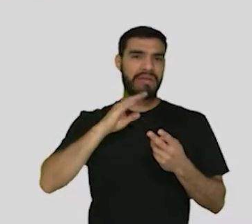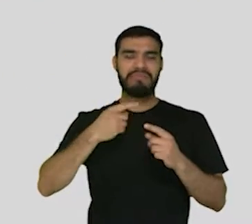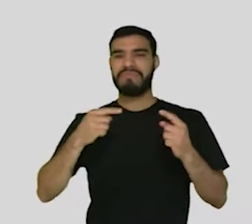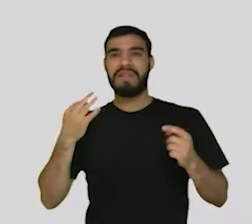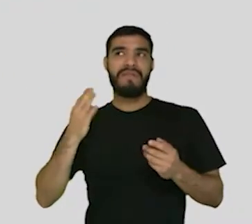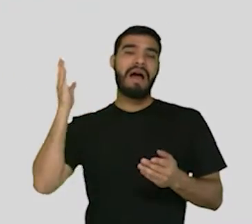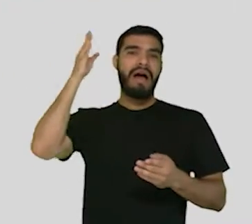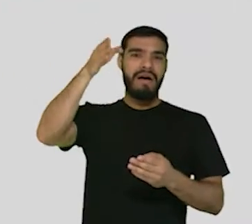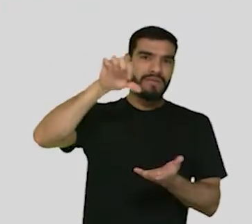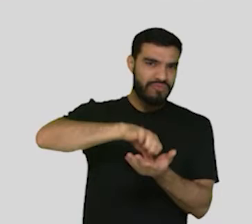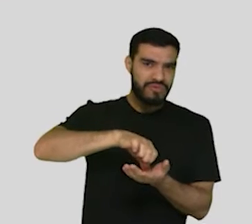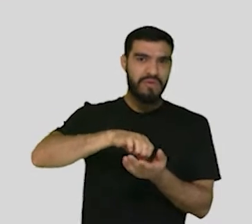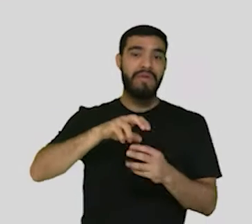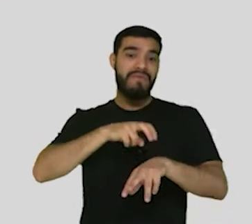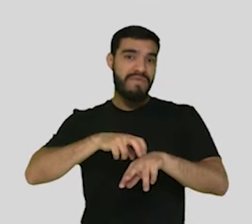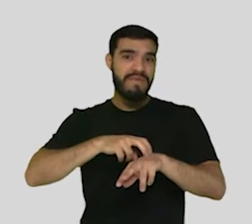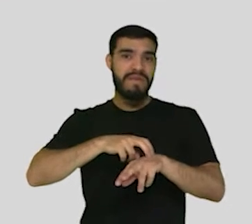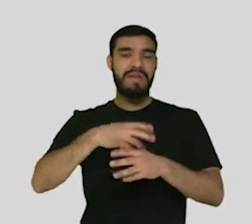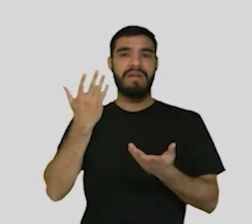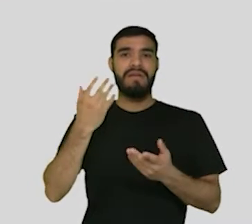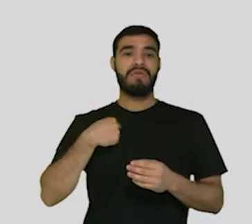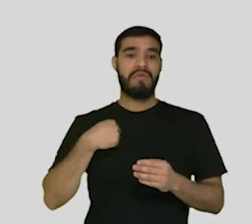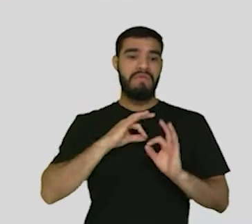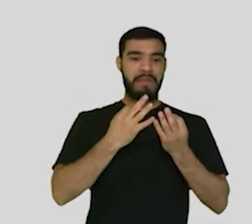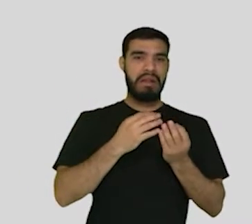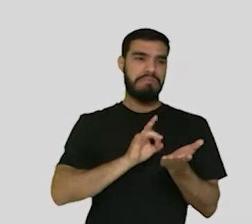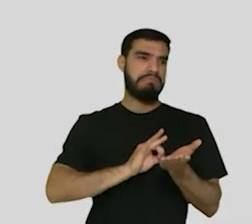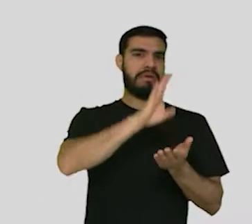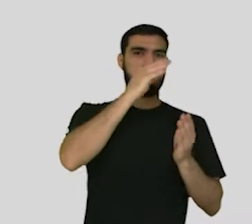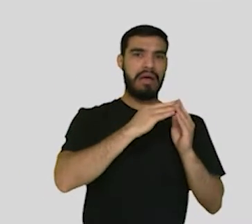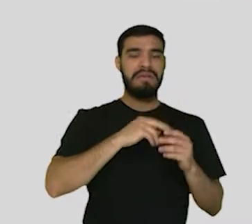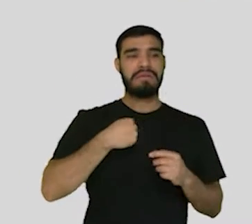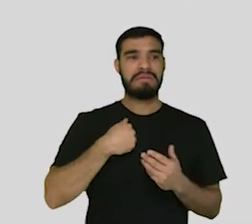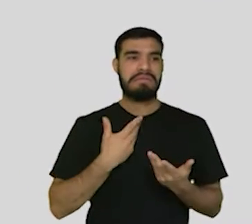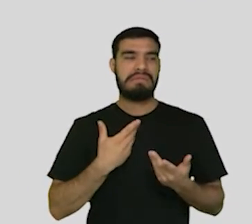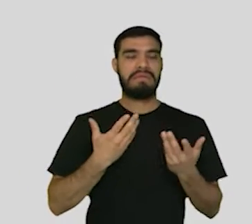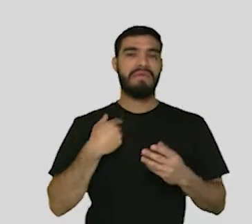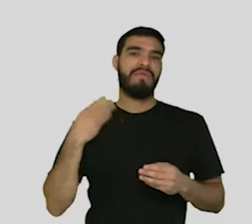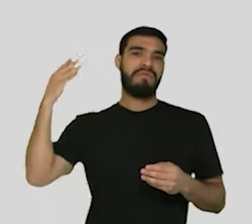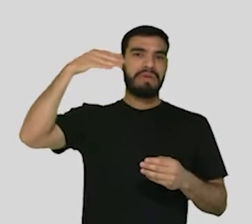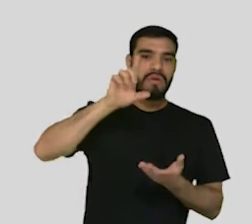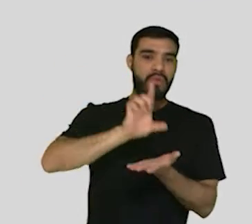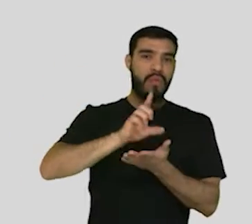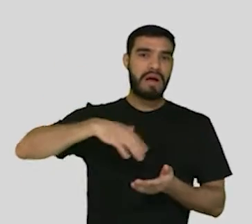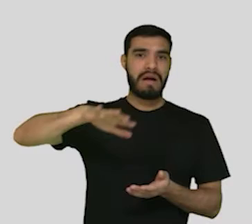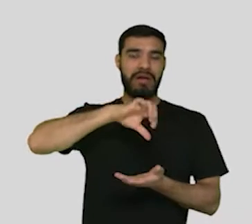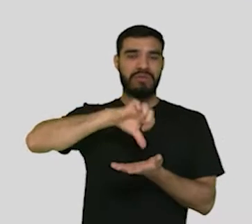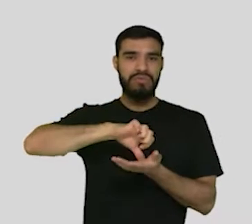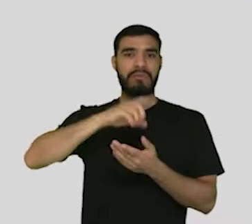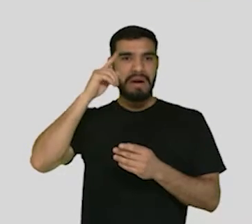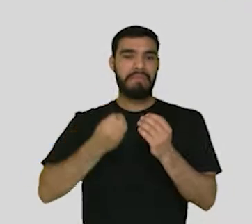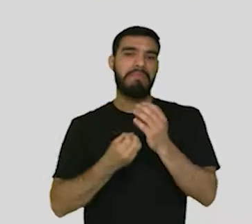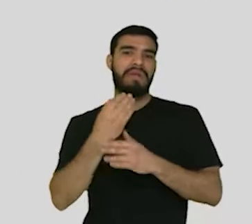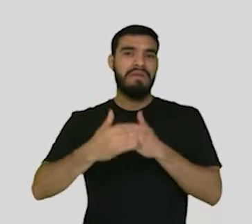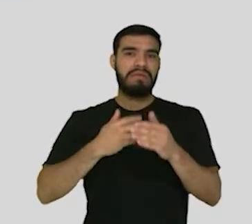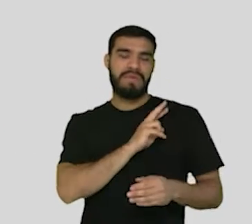yuana, paraguape. Ja, mi tacuña, misa cobaco colectivo pegua o manteana para guadepe